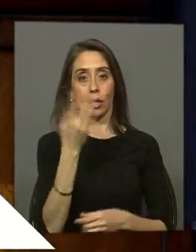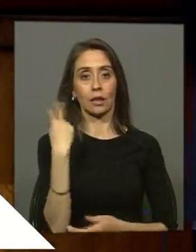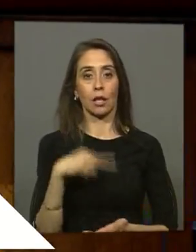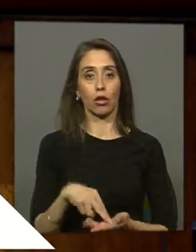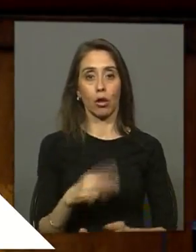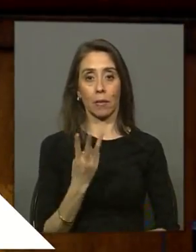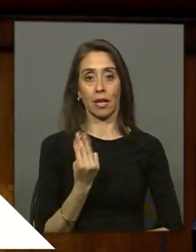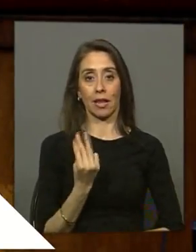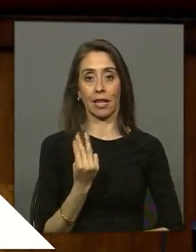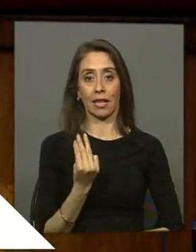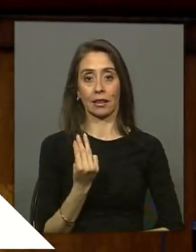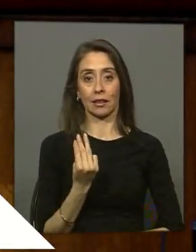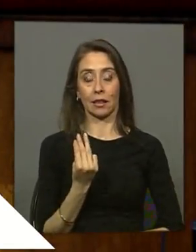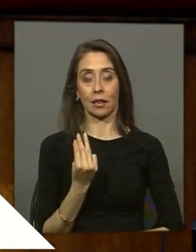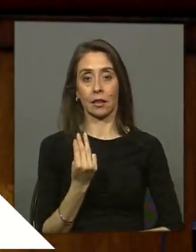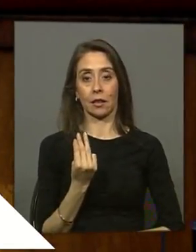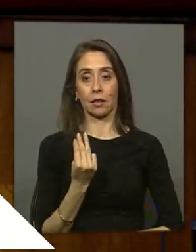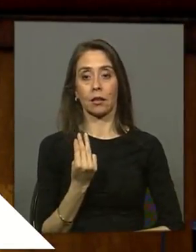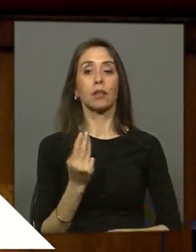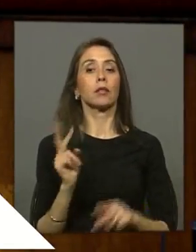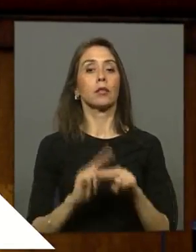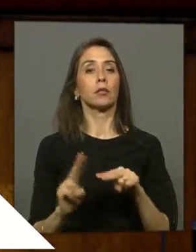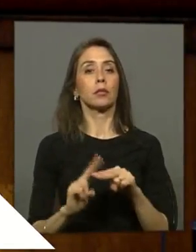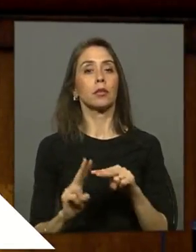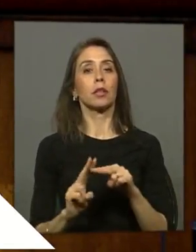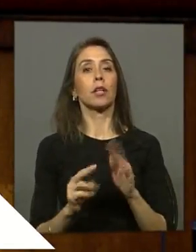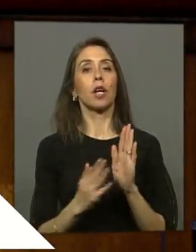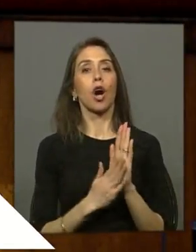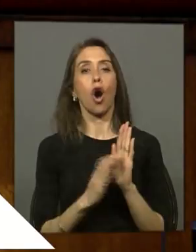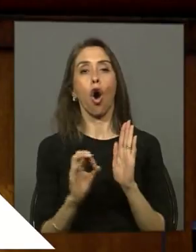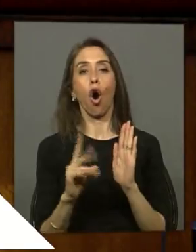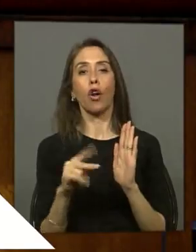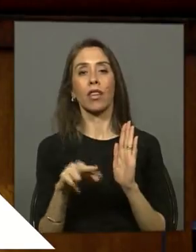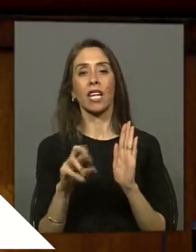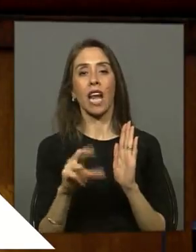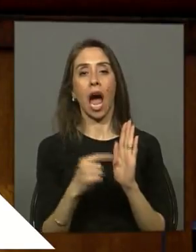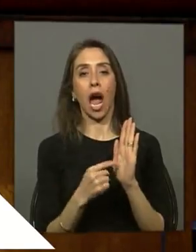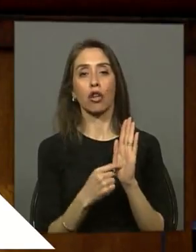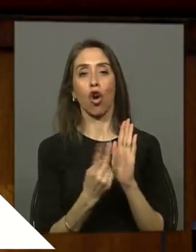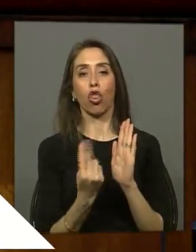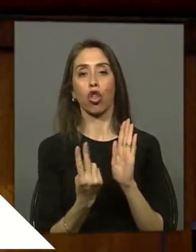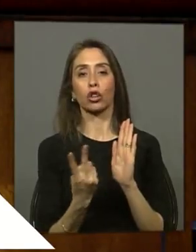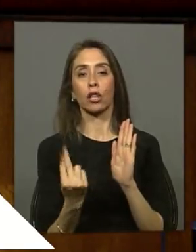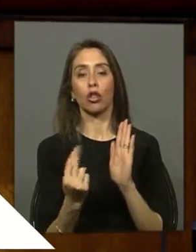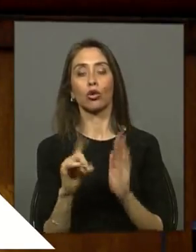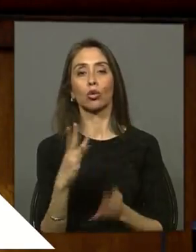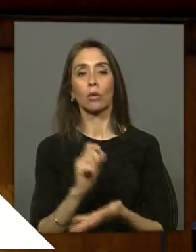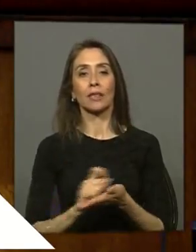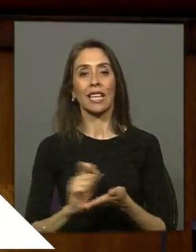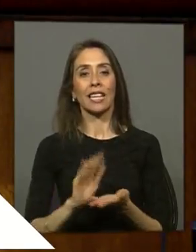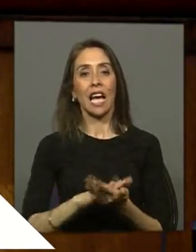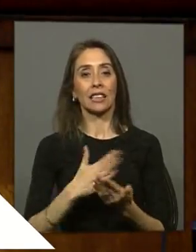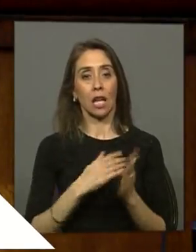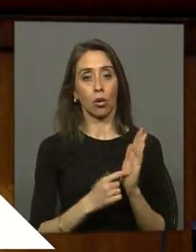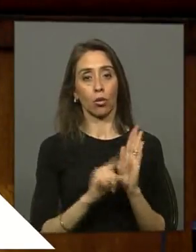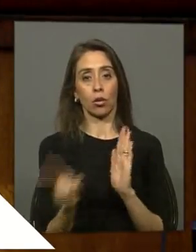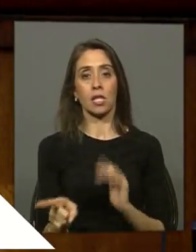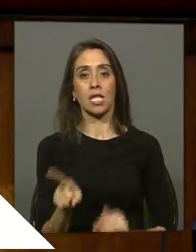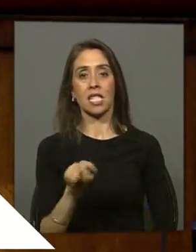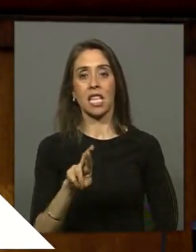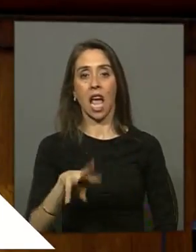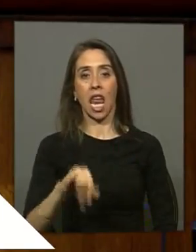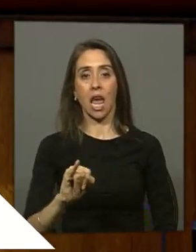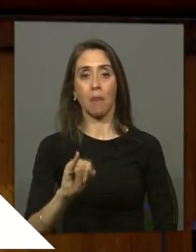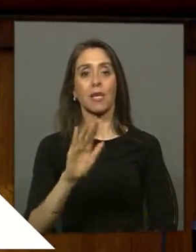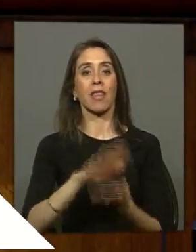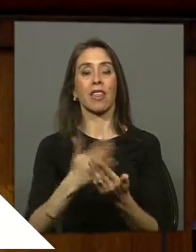2013 se encontraba en ejecución el ordinario 1212 de la subsecretaría de salud el cual instruyó a las seremías de salud